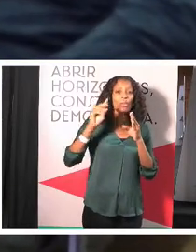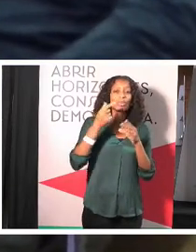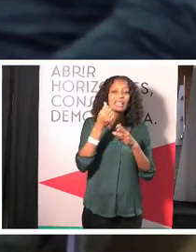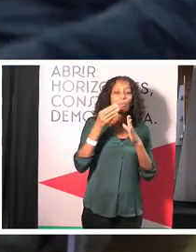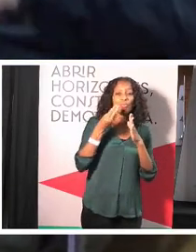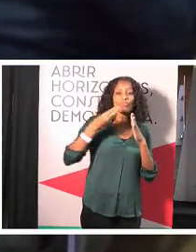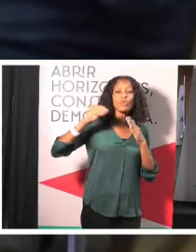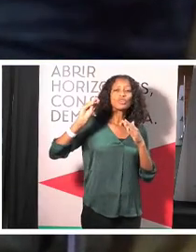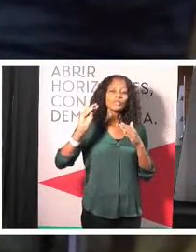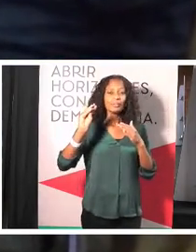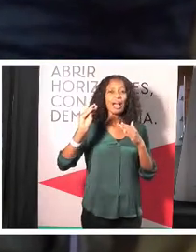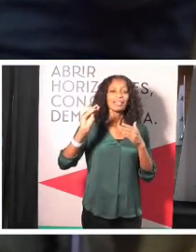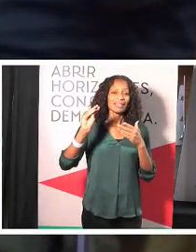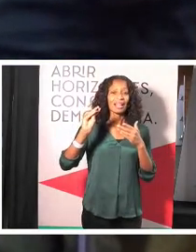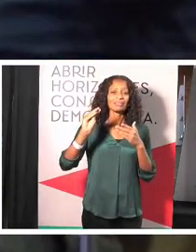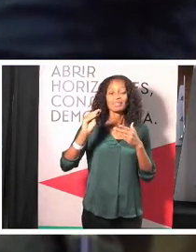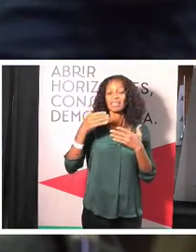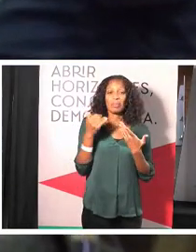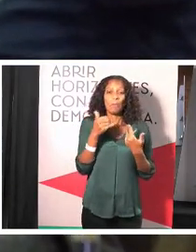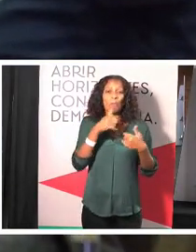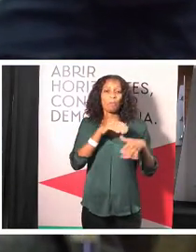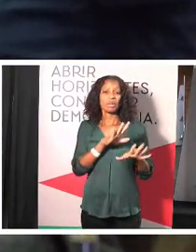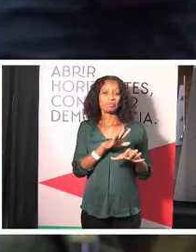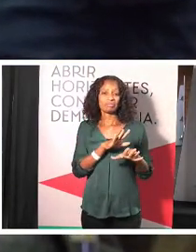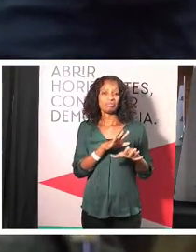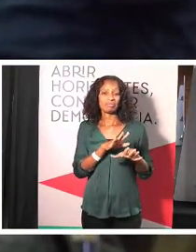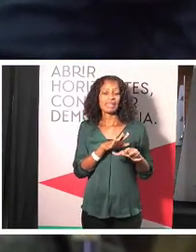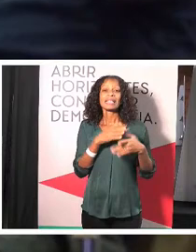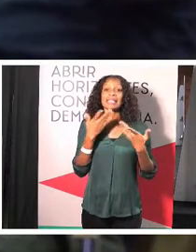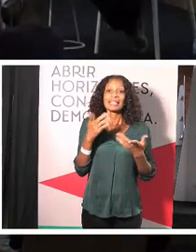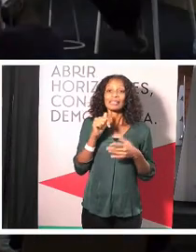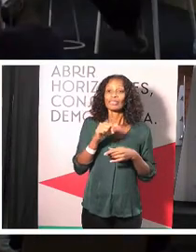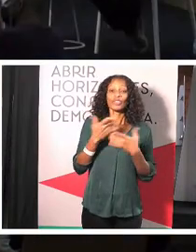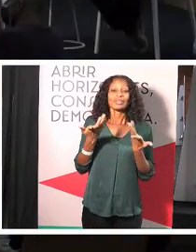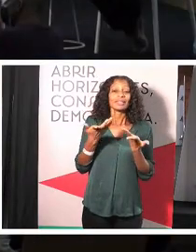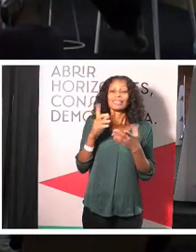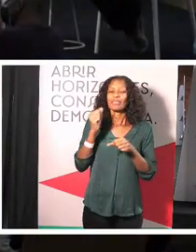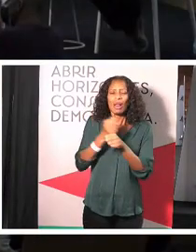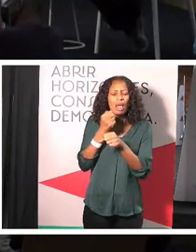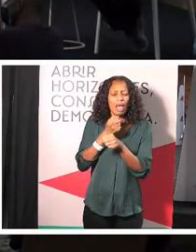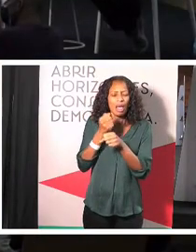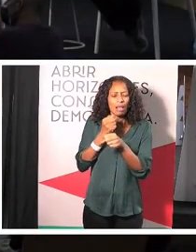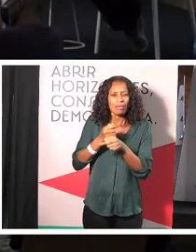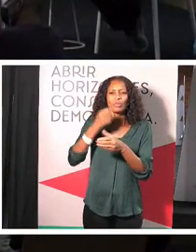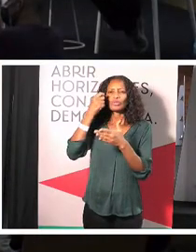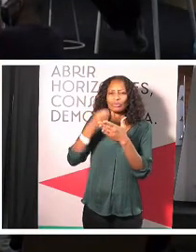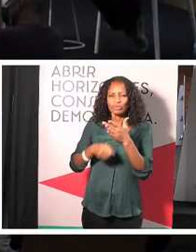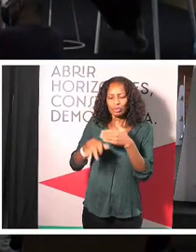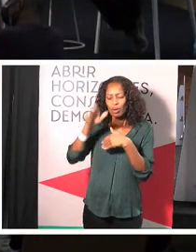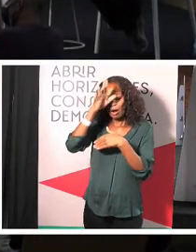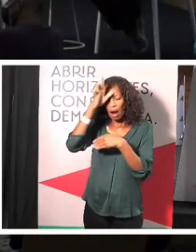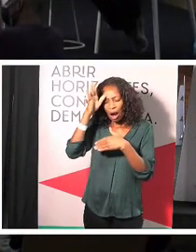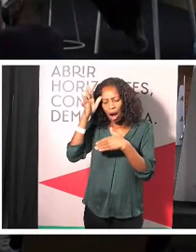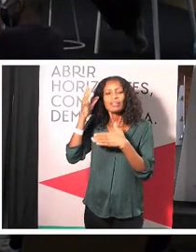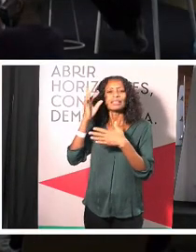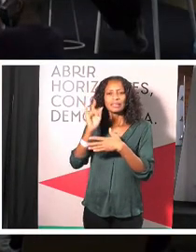no tiene derecho a apropiarse del fruto que genera su sudor, y por otra parte hay otro elemento